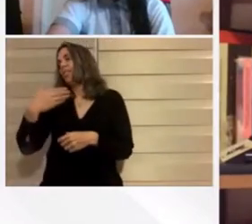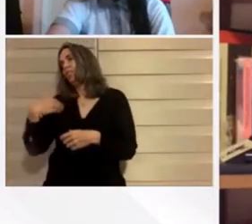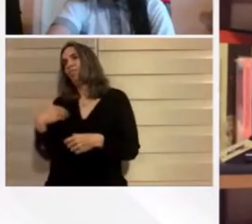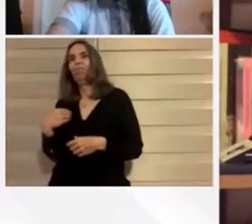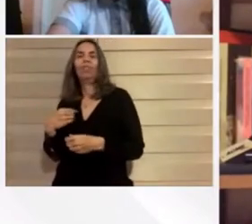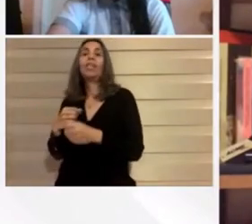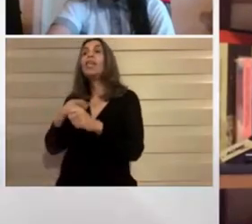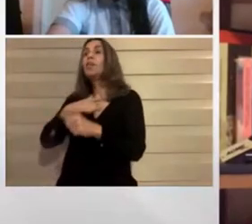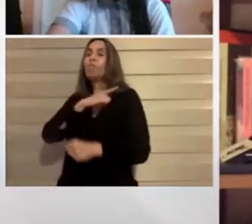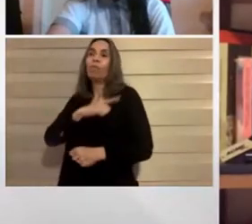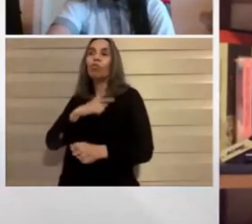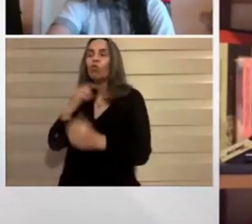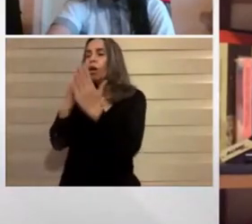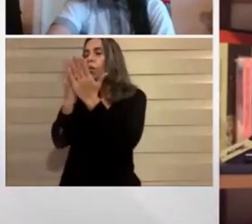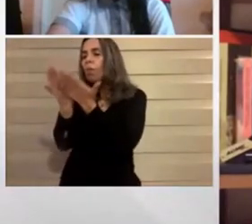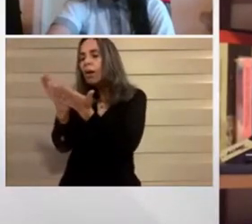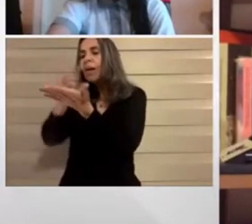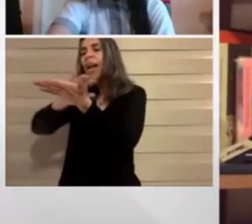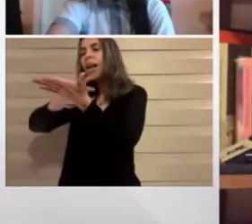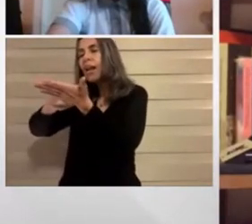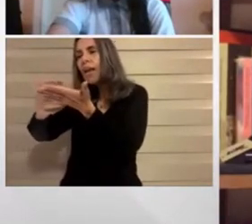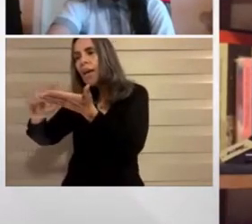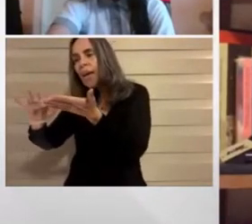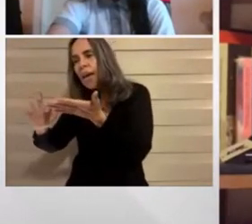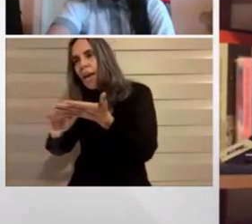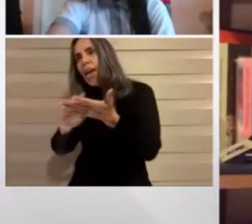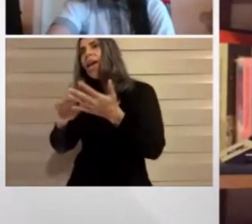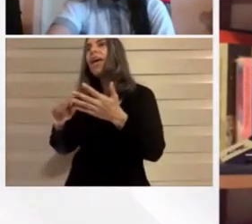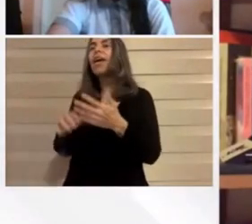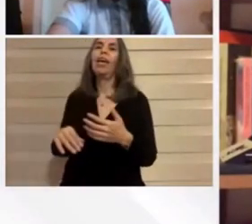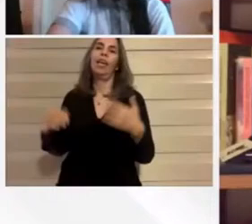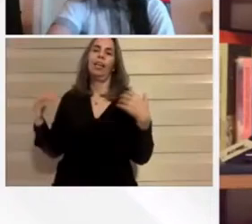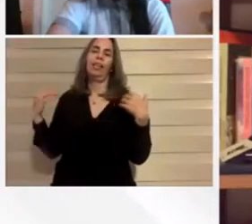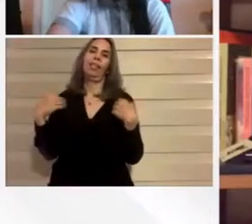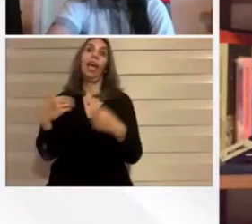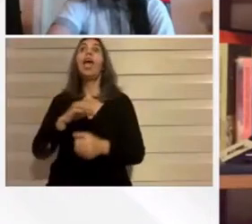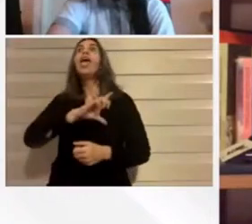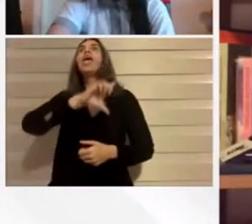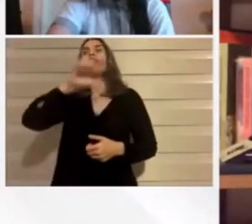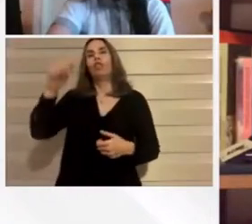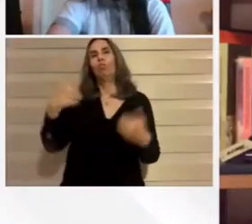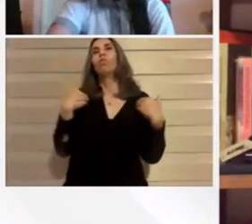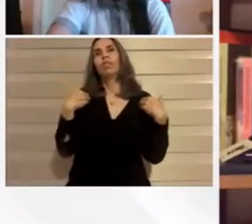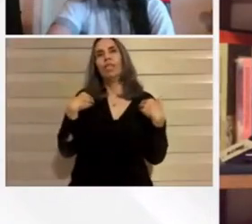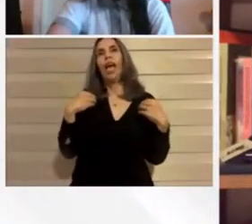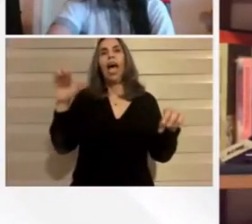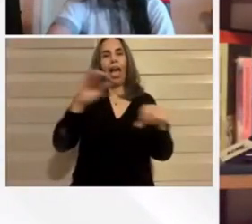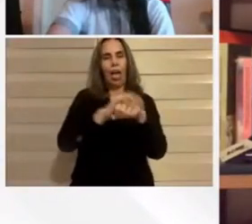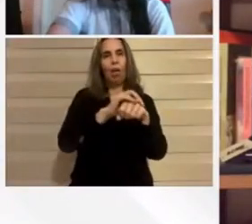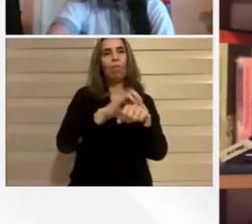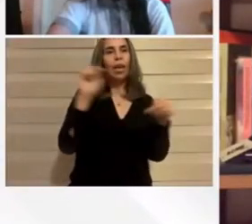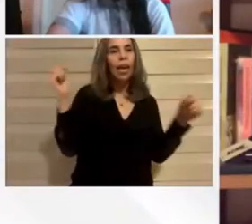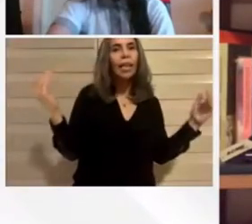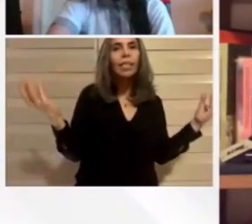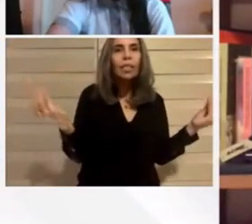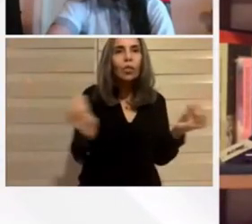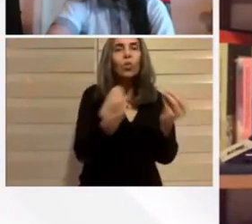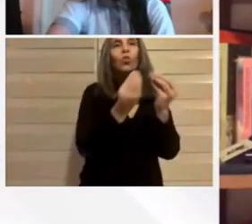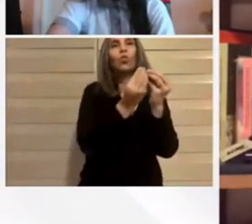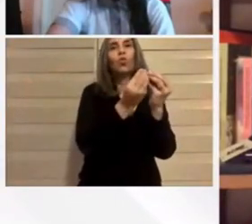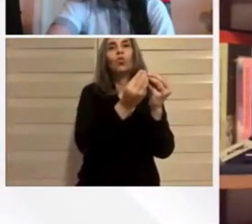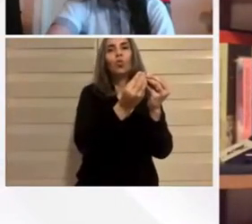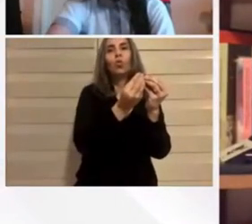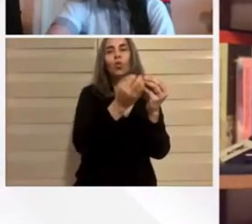la verdad. Después sí me atreví a irme de pinta y a hacer una serie de cosas que probablemente toda